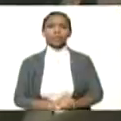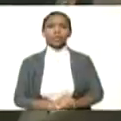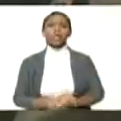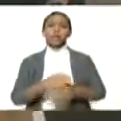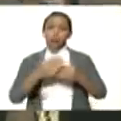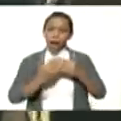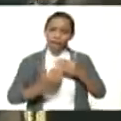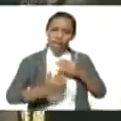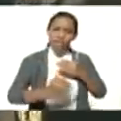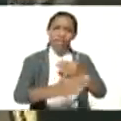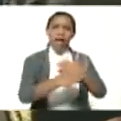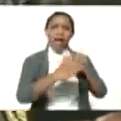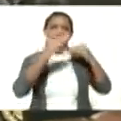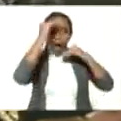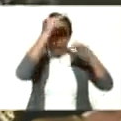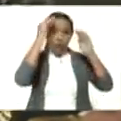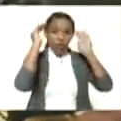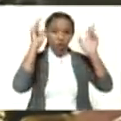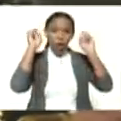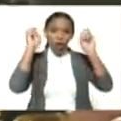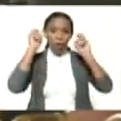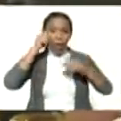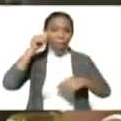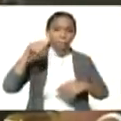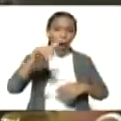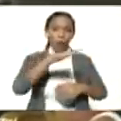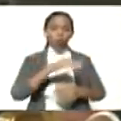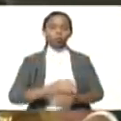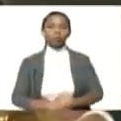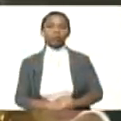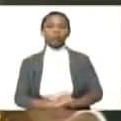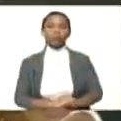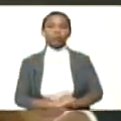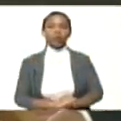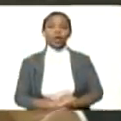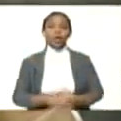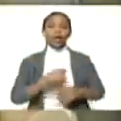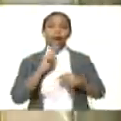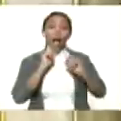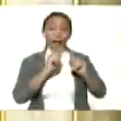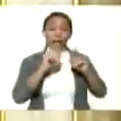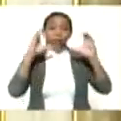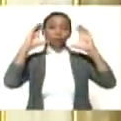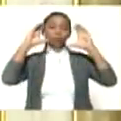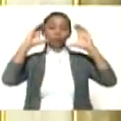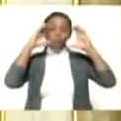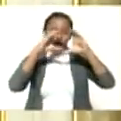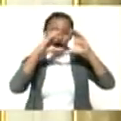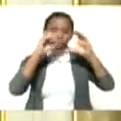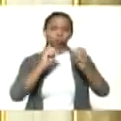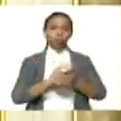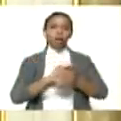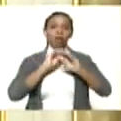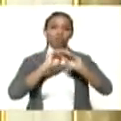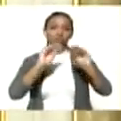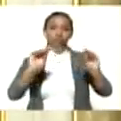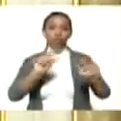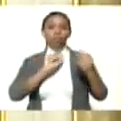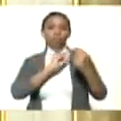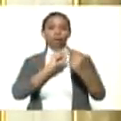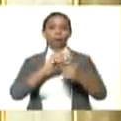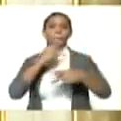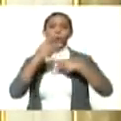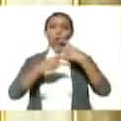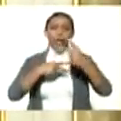a avanzar a atender los temas del pueblo. Y así nos concentramos, convocamos a diálogo político